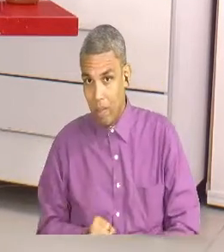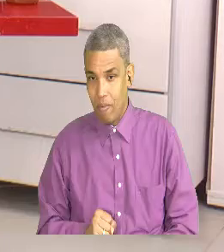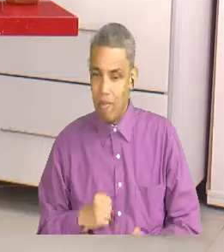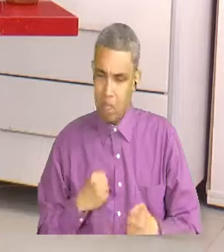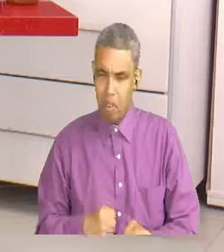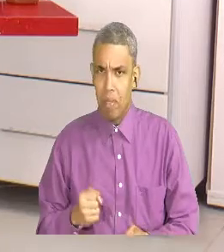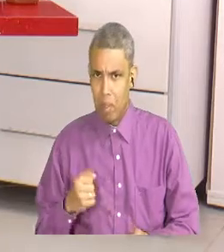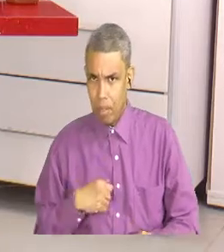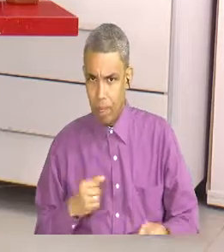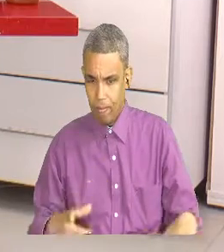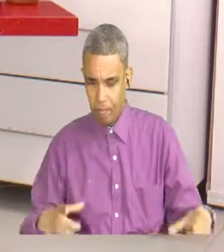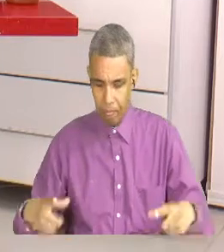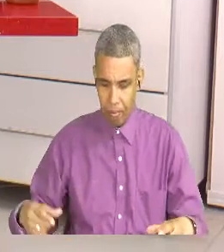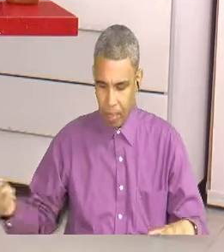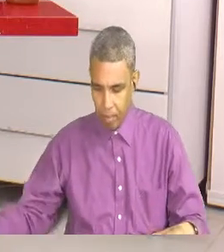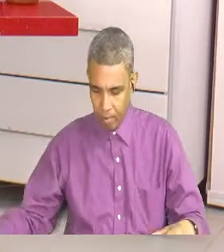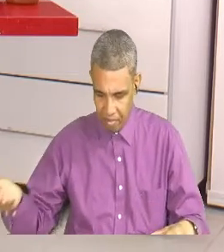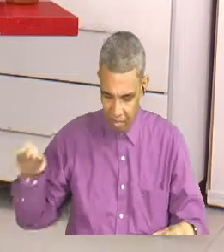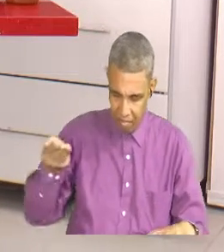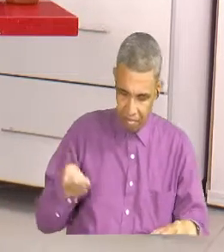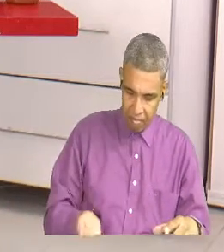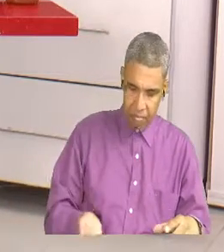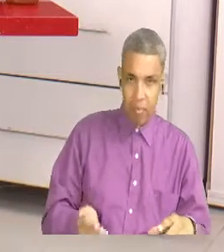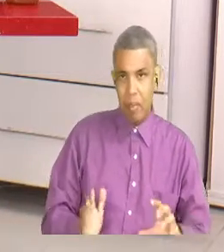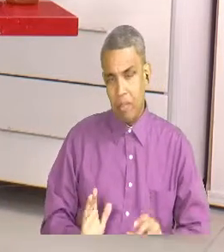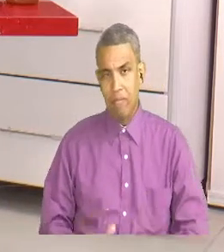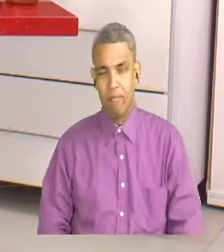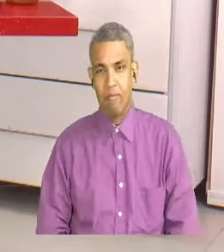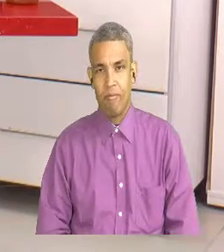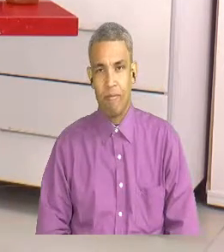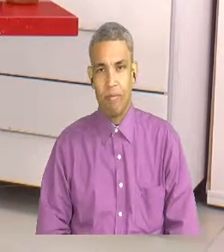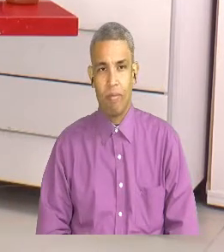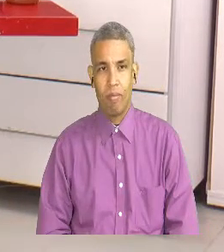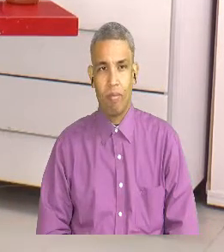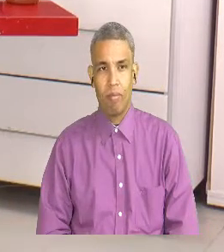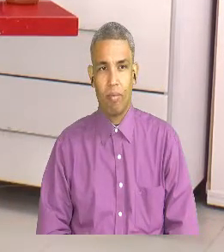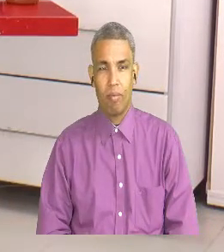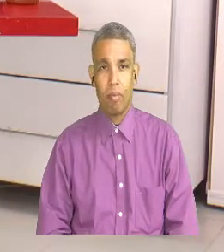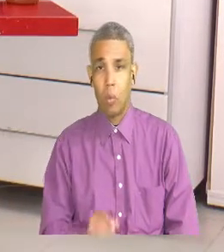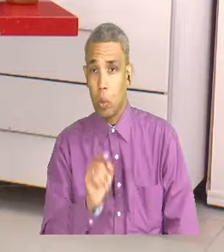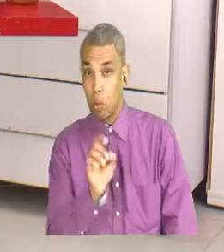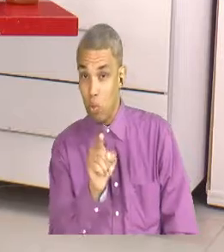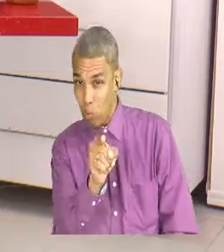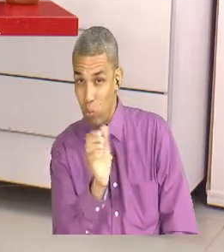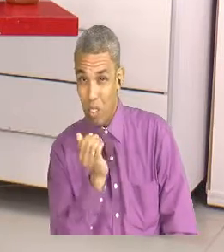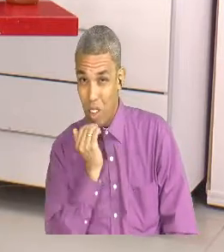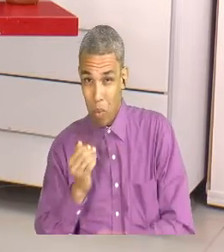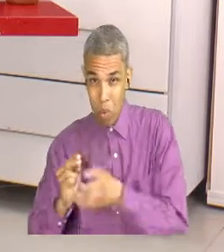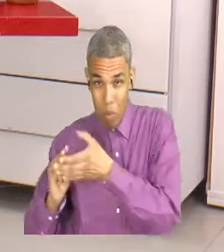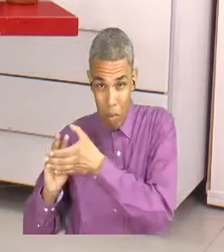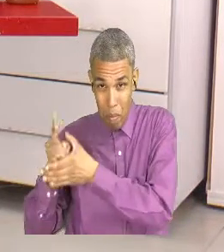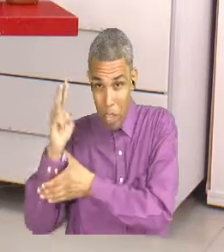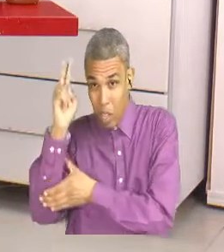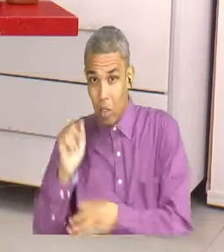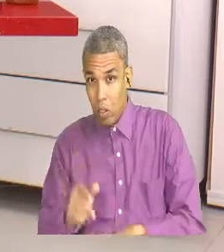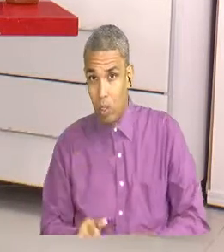receta. Entonces también vale la pena a las personas que son vegetarianas que tengan en cuenta esta